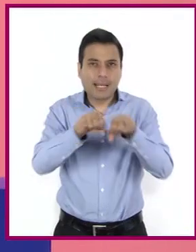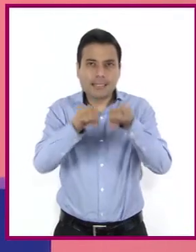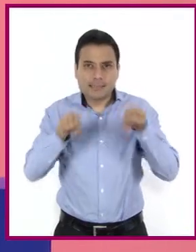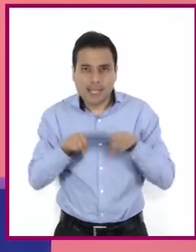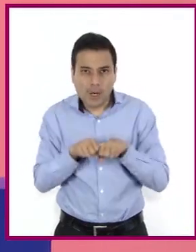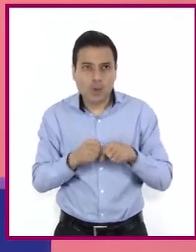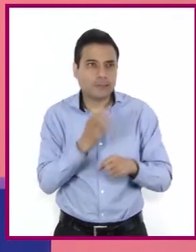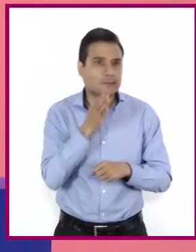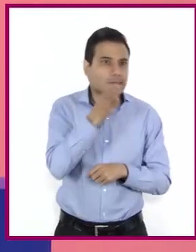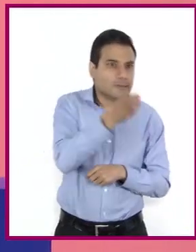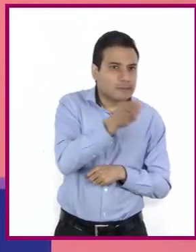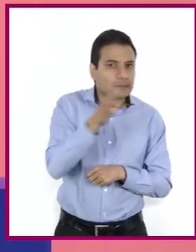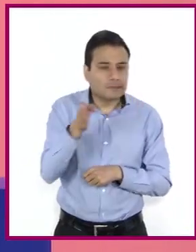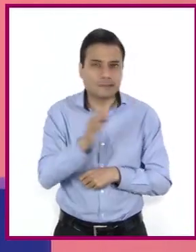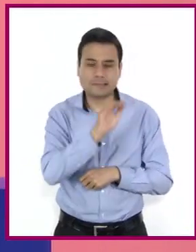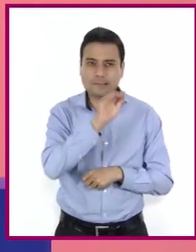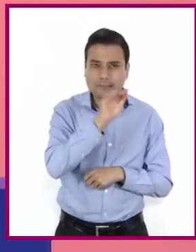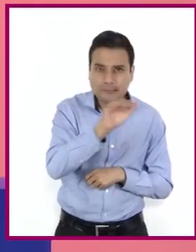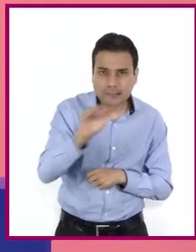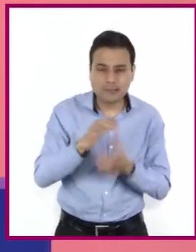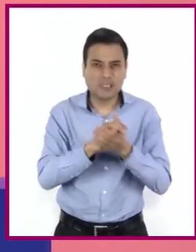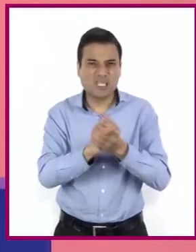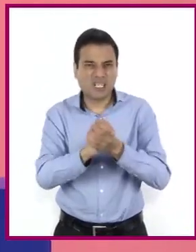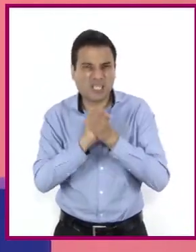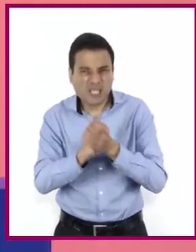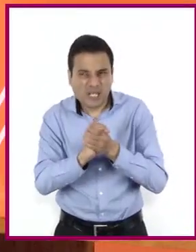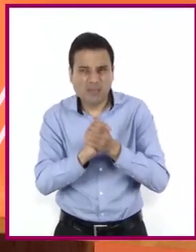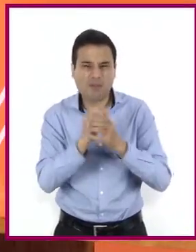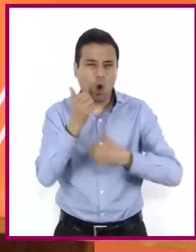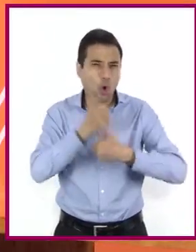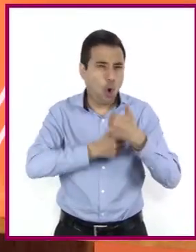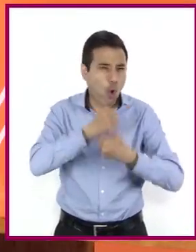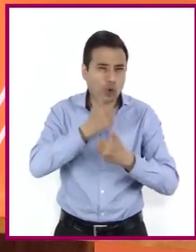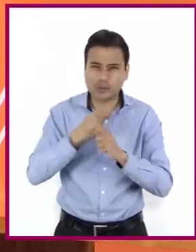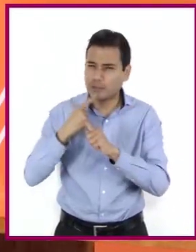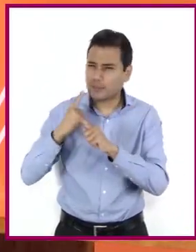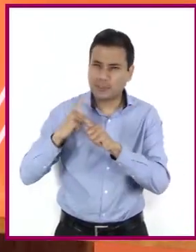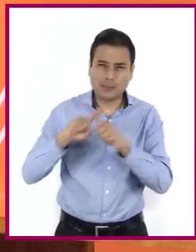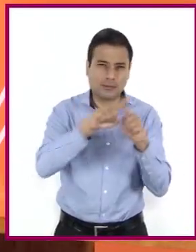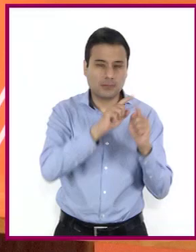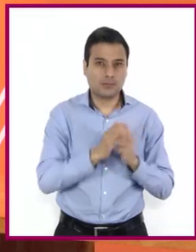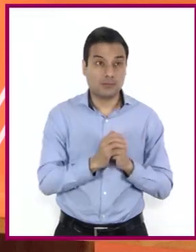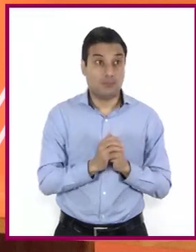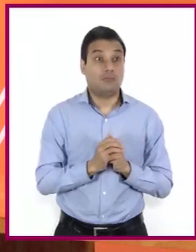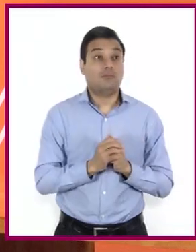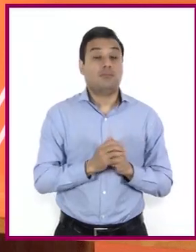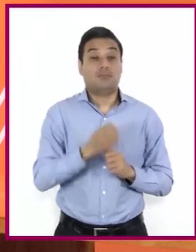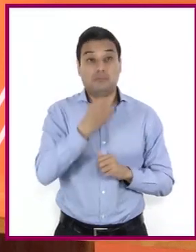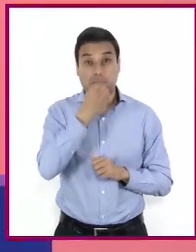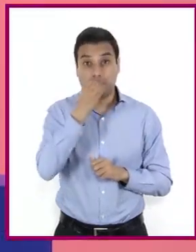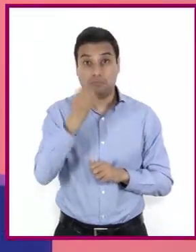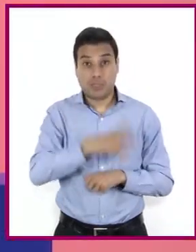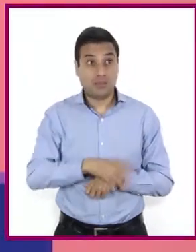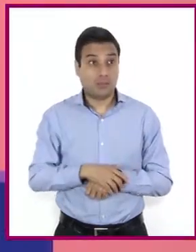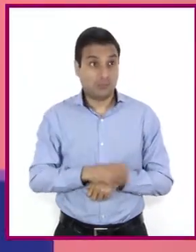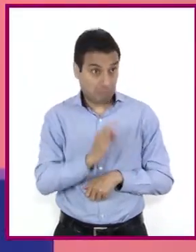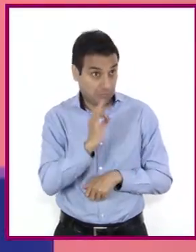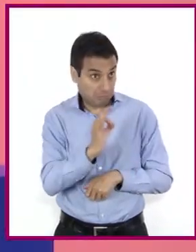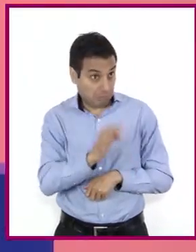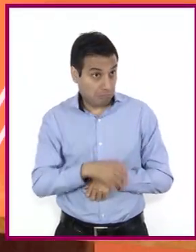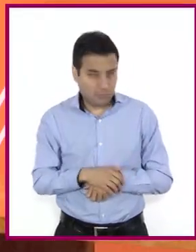recreo, concursos, rifas, hicimos de todo. Suena muy bien. ¿Y funcionó?